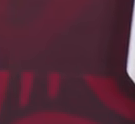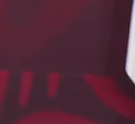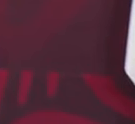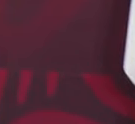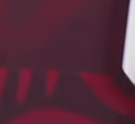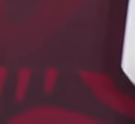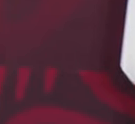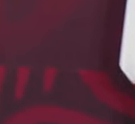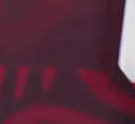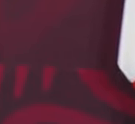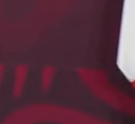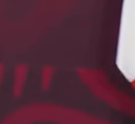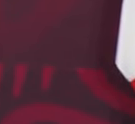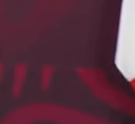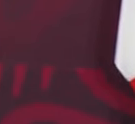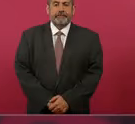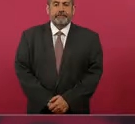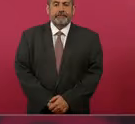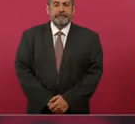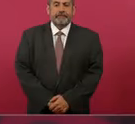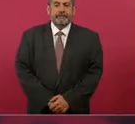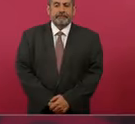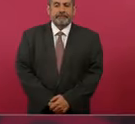común, es